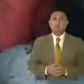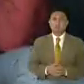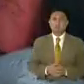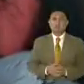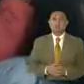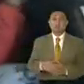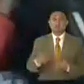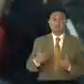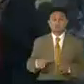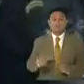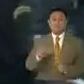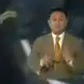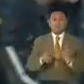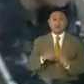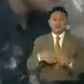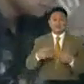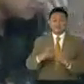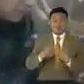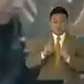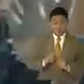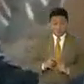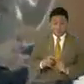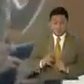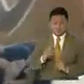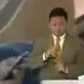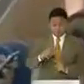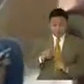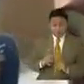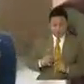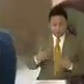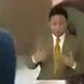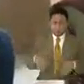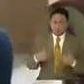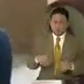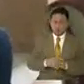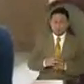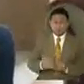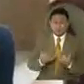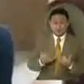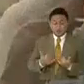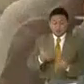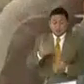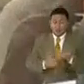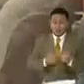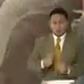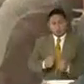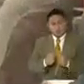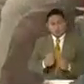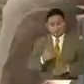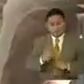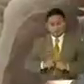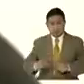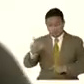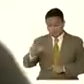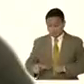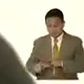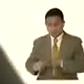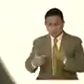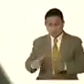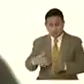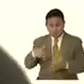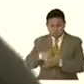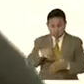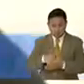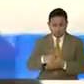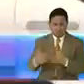Muchas son las historias que están detrás del cáncer. Quienes la padecen deben enfrentarse a situaciones complejas. Sin embargo, muchos demuestran que los obstáculos